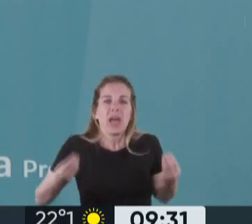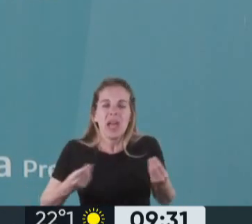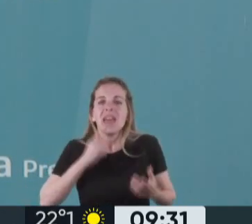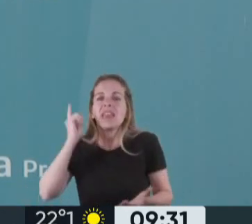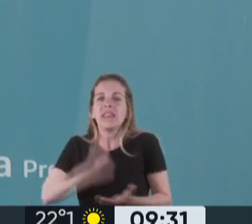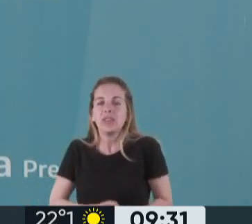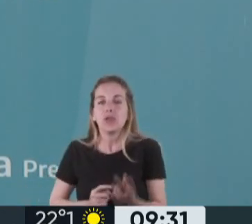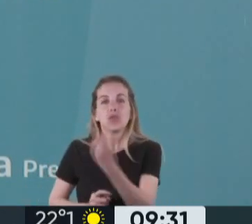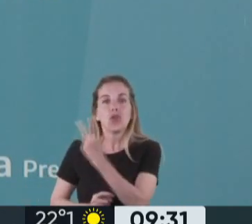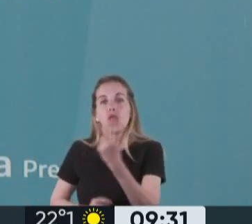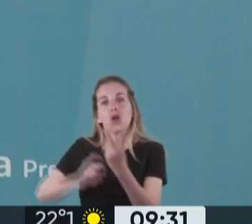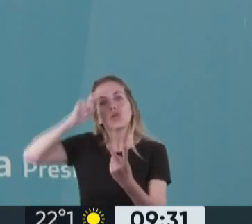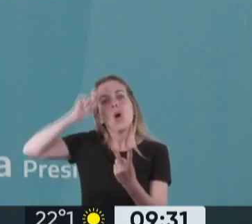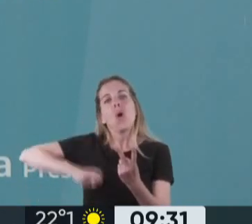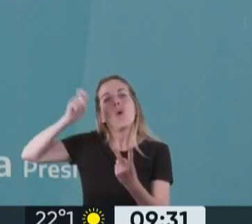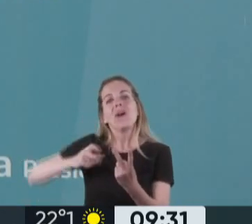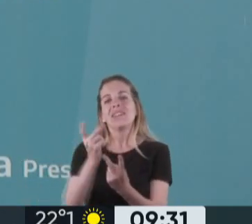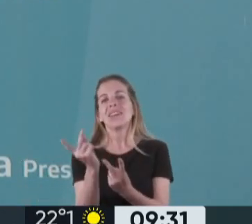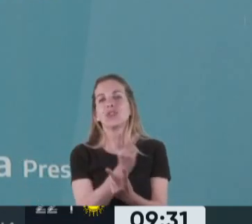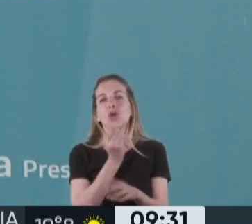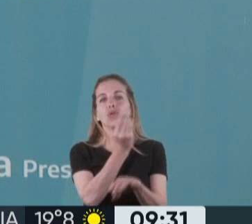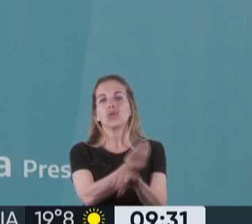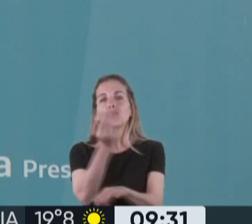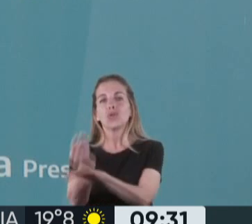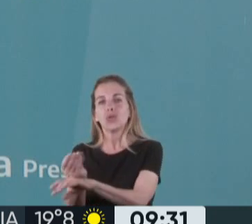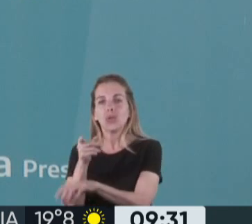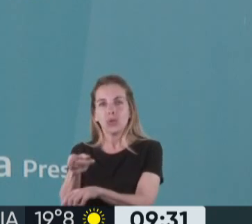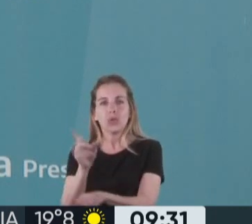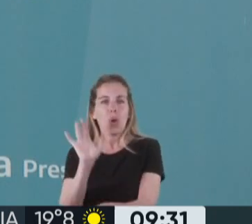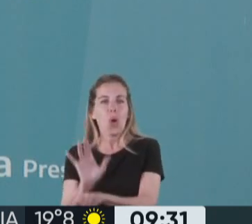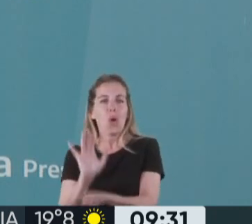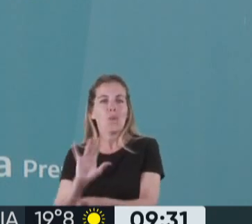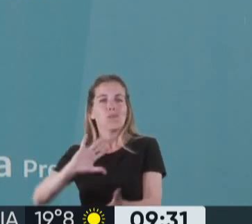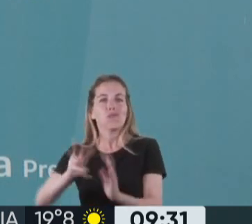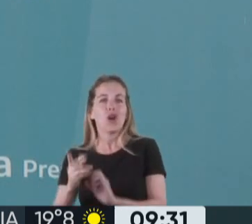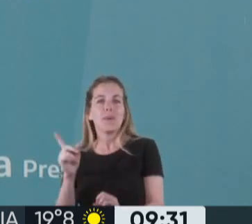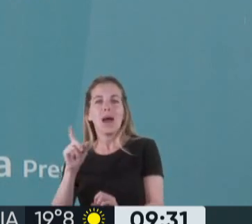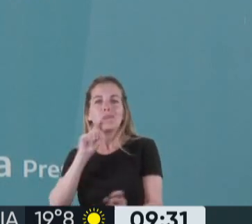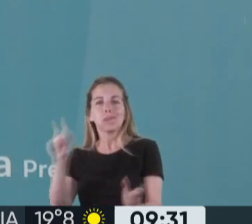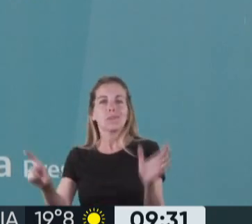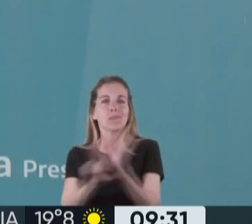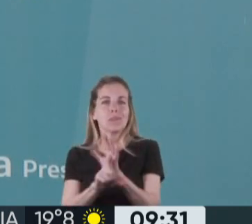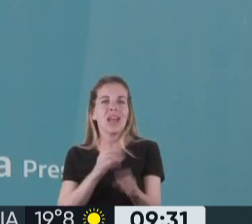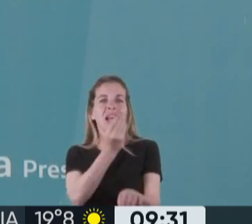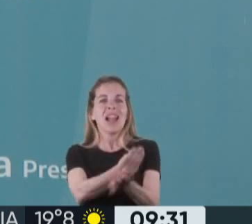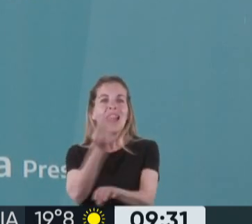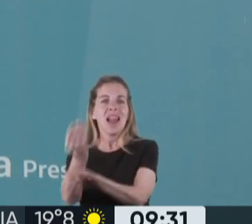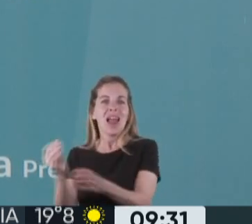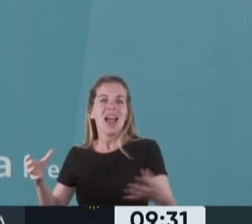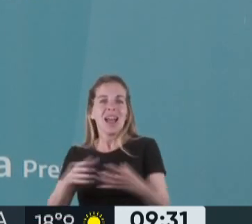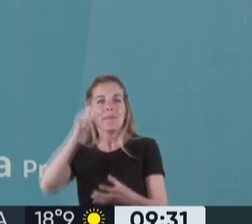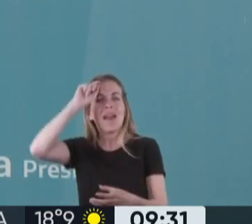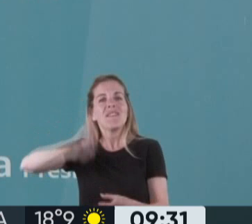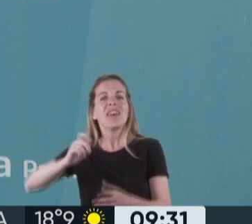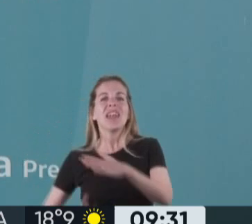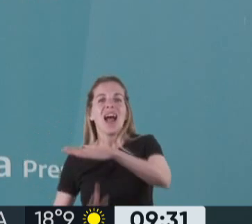adelante dos camaristas que están ocupando en absoluta ilegalidad, en absoluta arbitrariedad, dos lugares en la Cámara Federal, que son